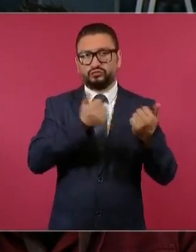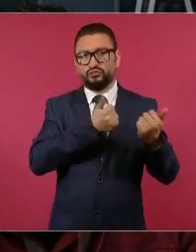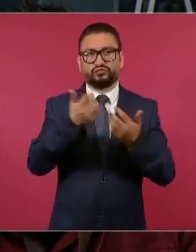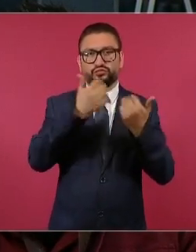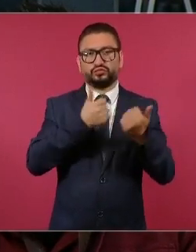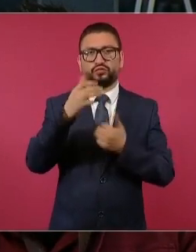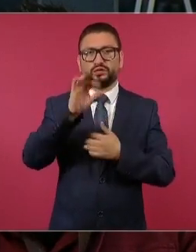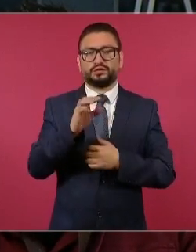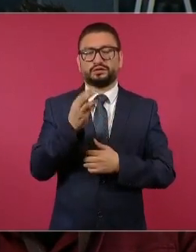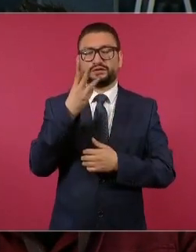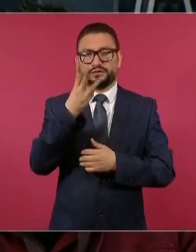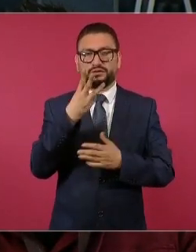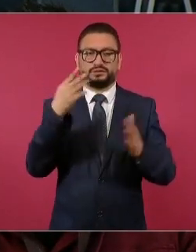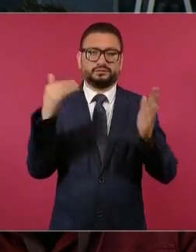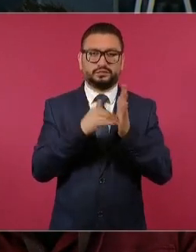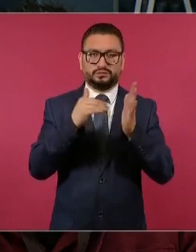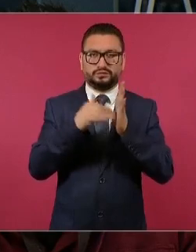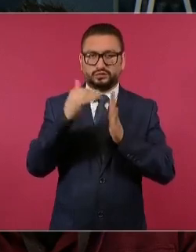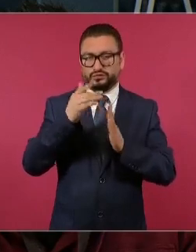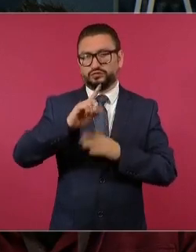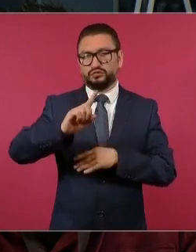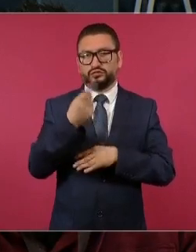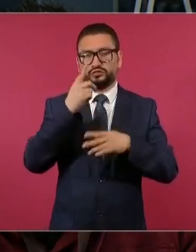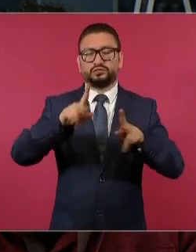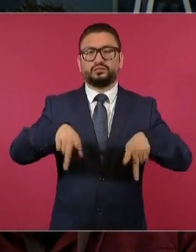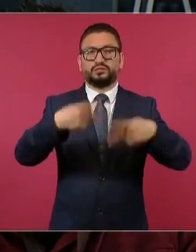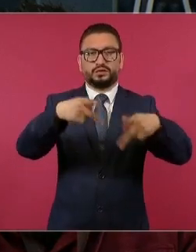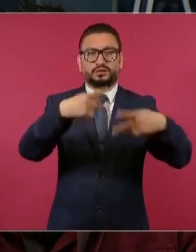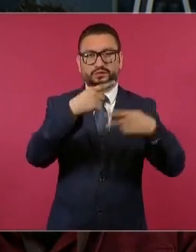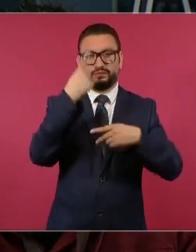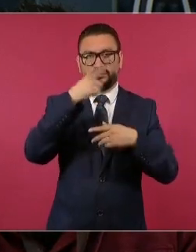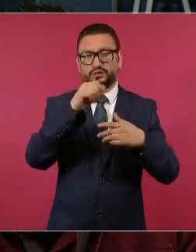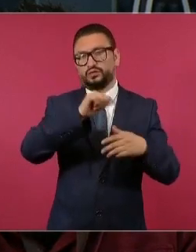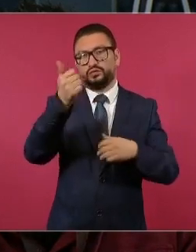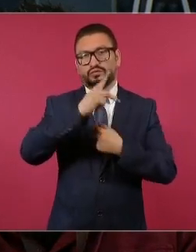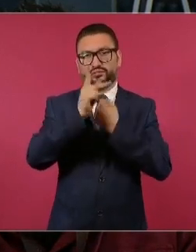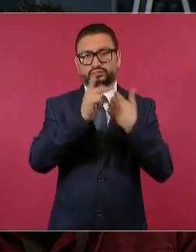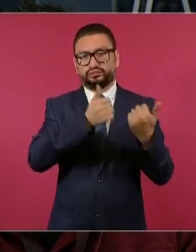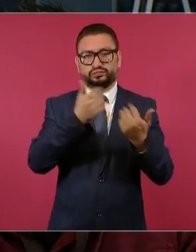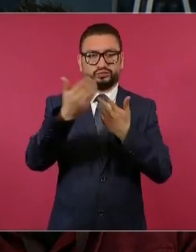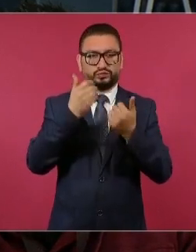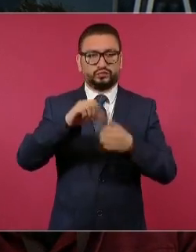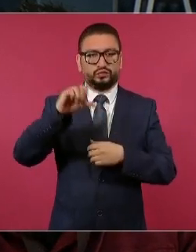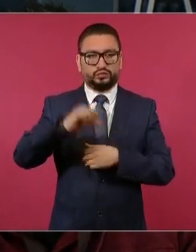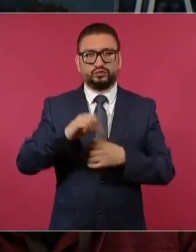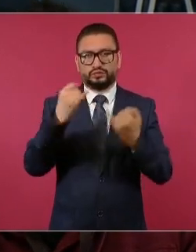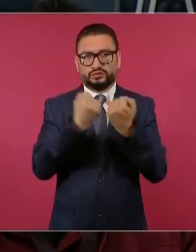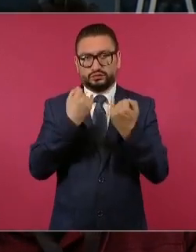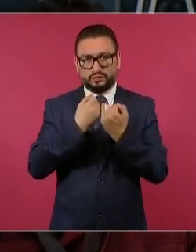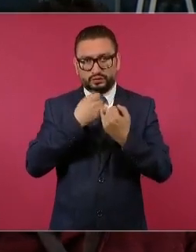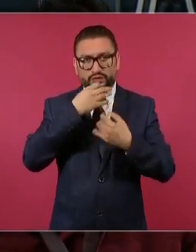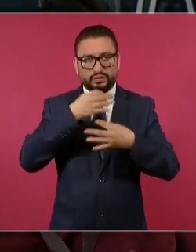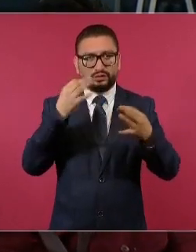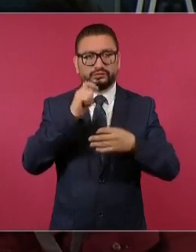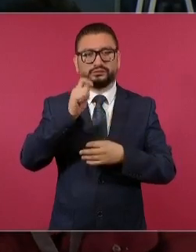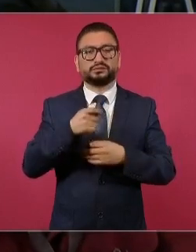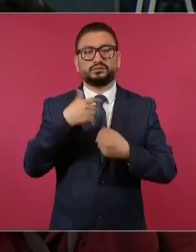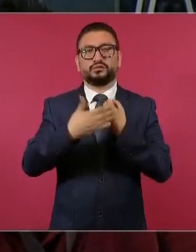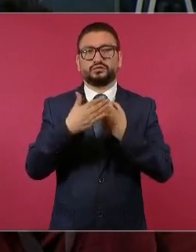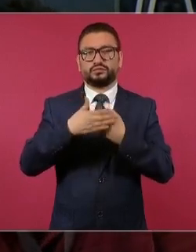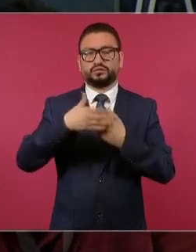más de 43 mil millones de dólares en ventas al exterior. Hoy aparece también esta visión de que se proyecta